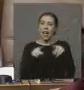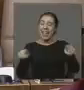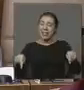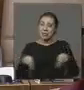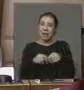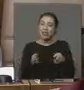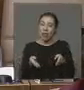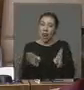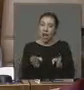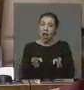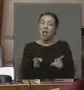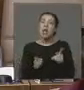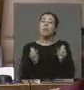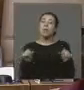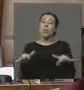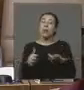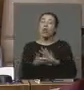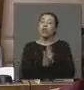vial